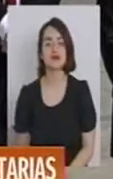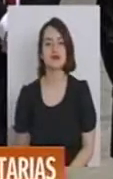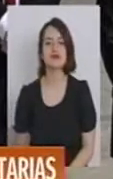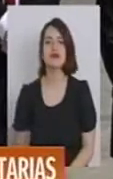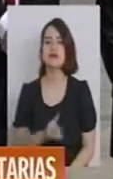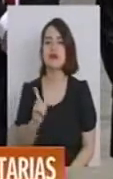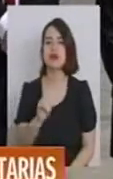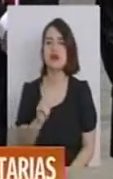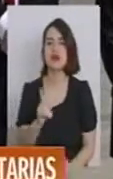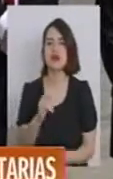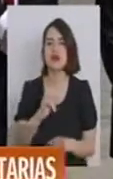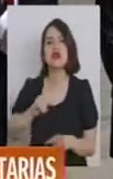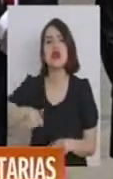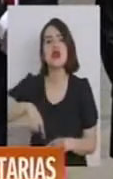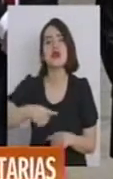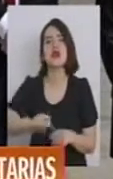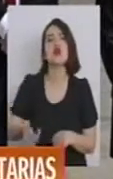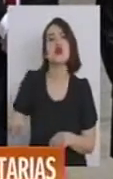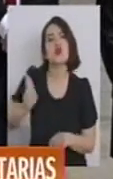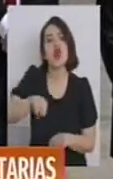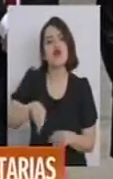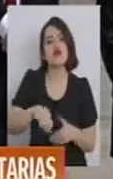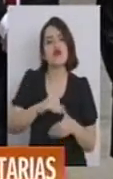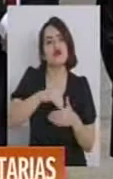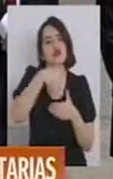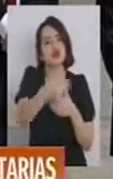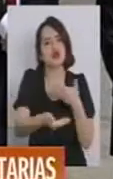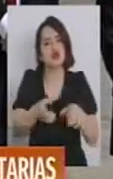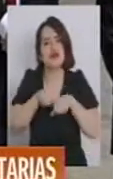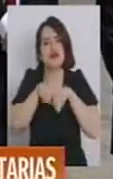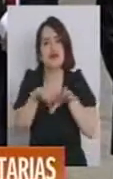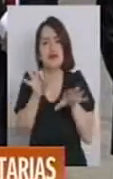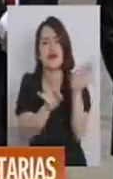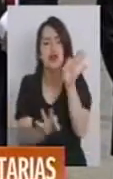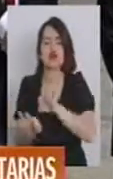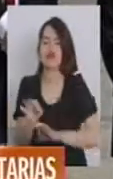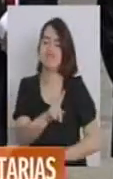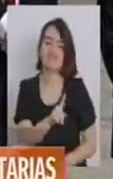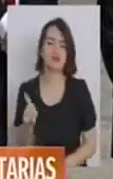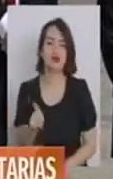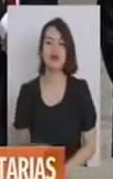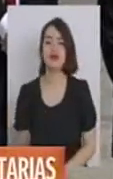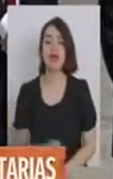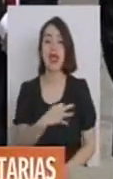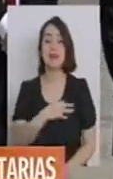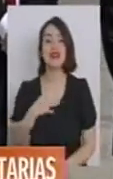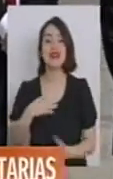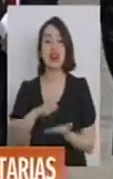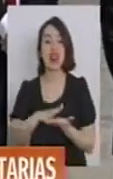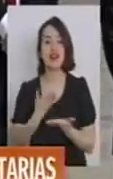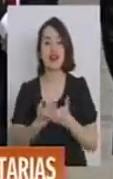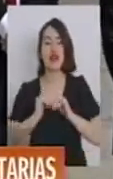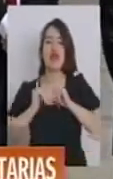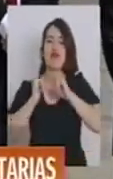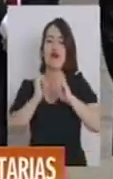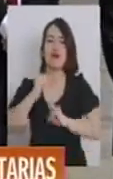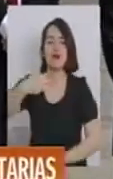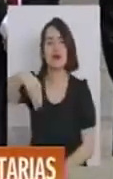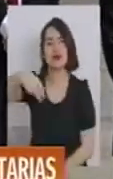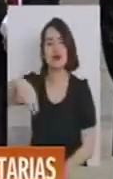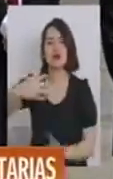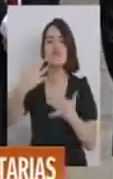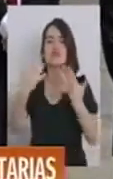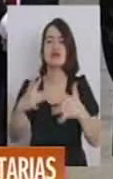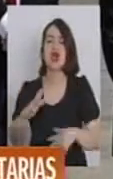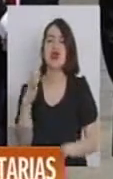no signifique nuevas fuentes de contagio. El Ministerio de Salud va a informar detalladamente a los municipios con quienes nos hemos